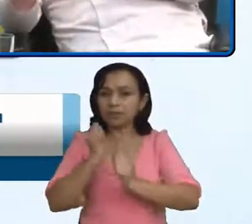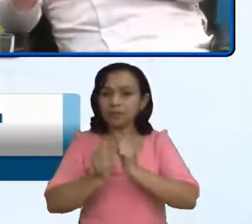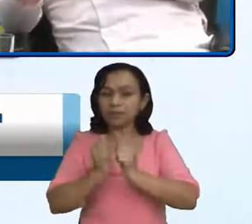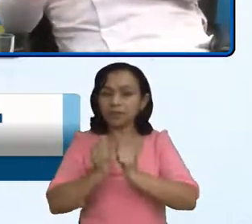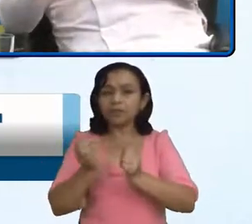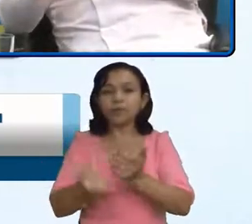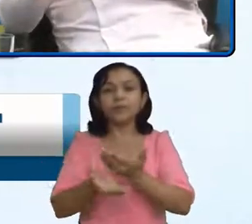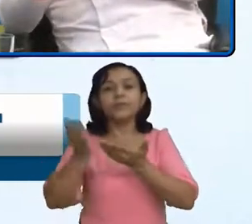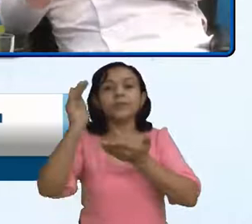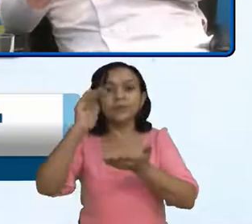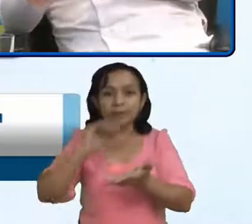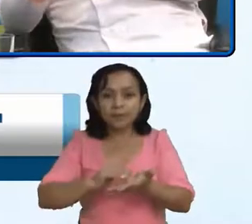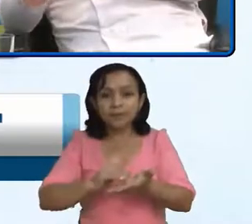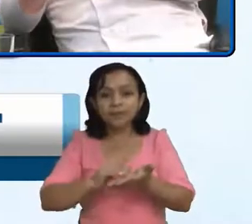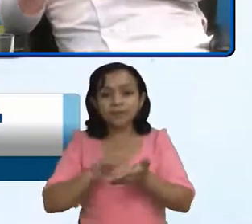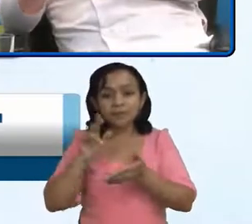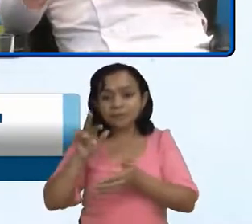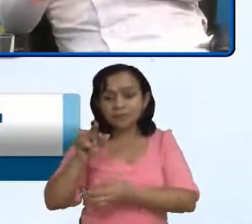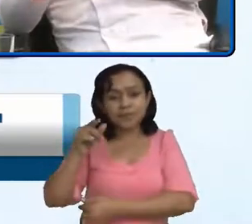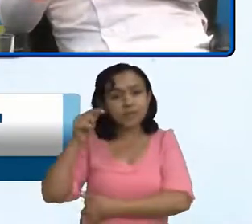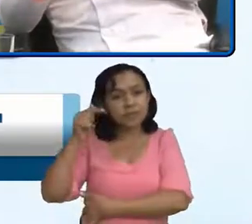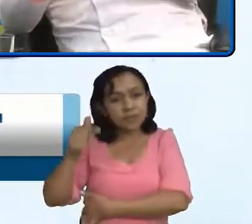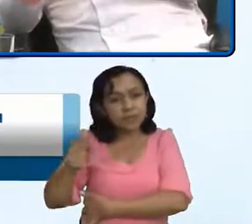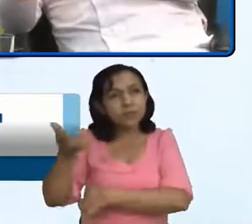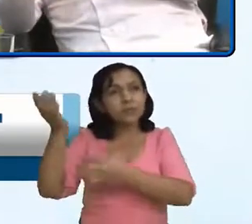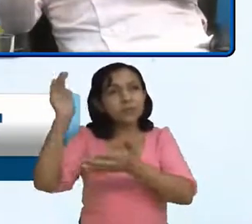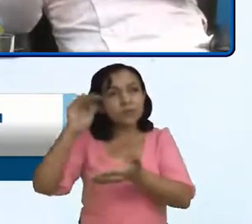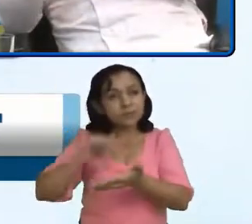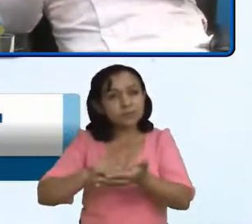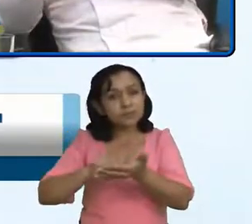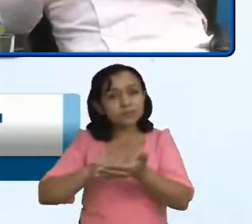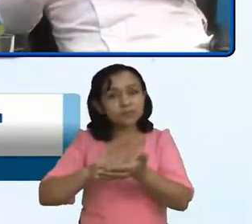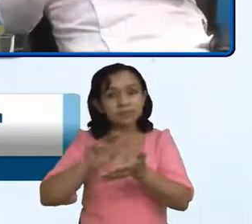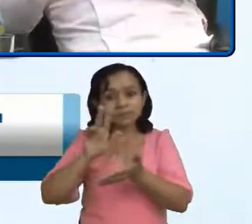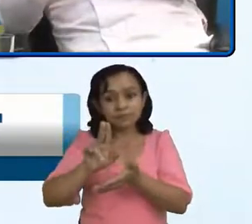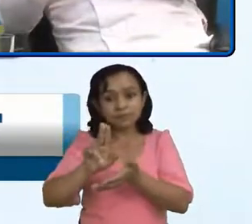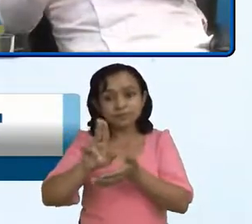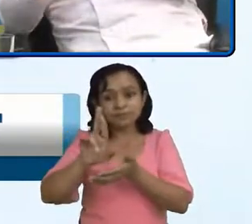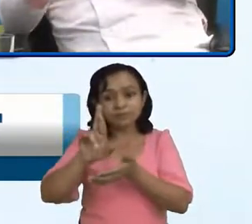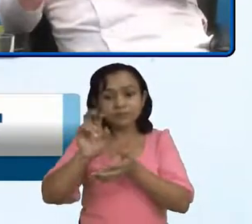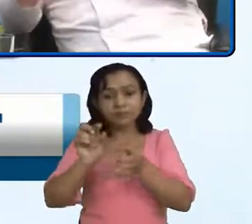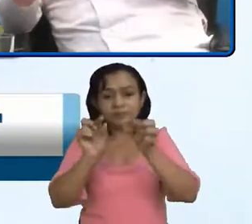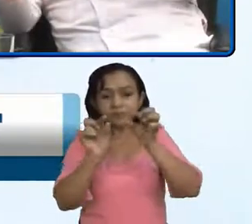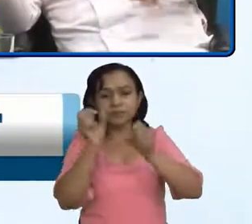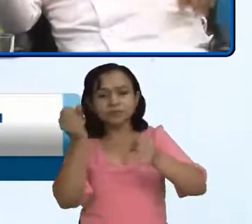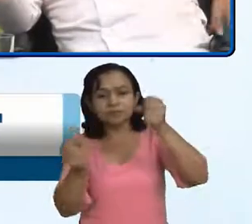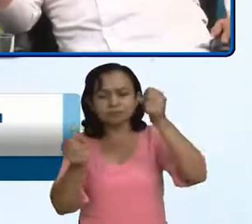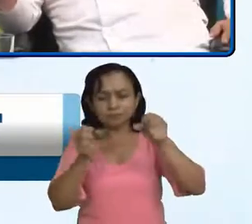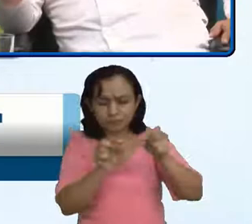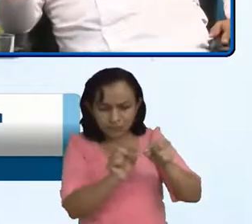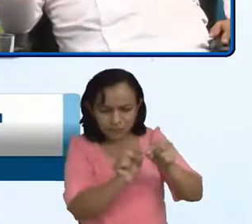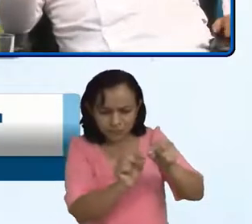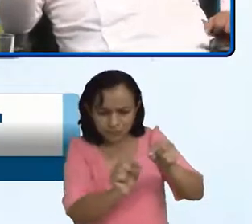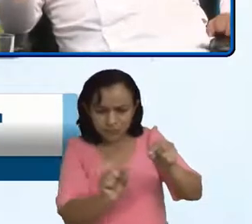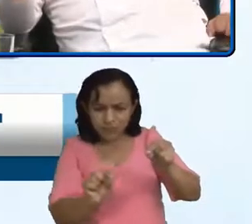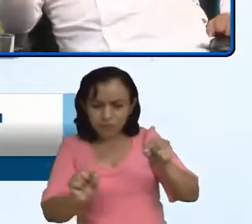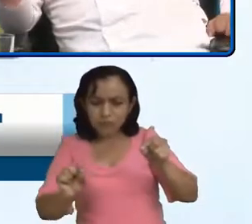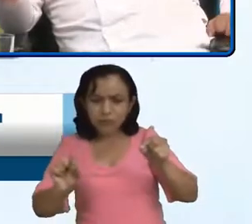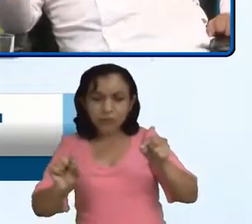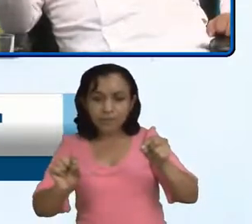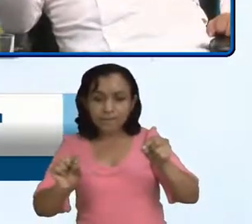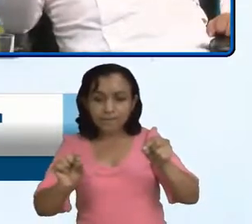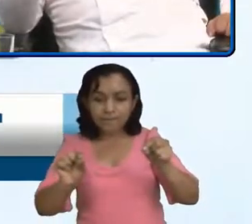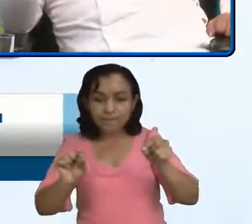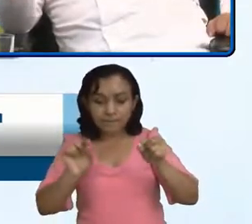incidir en ese ureter, ¿verdad? El ureter es, imagínate una manguerita de carne. Entonces el ureter cuando